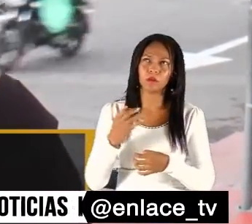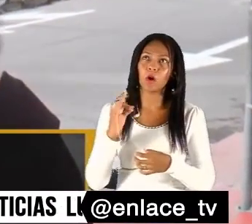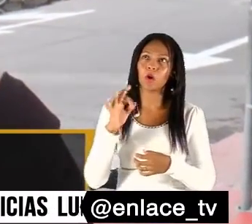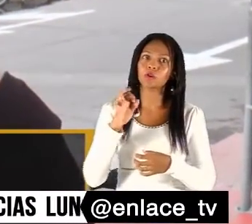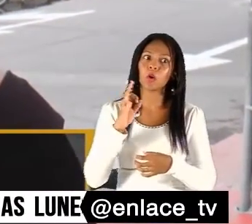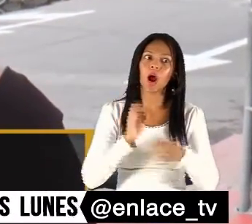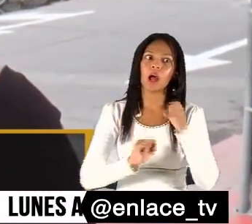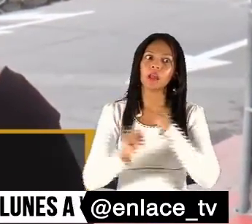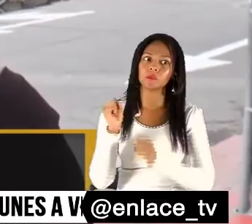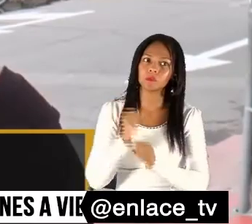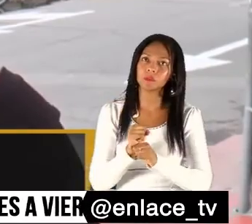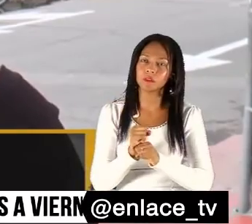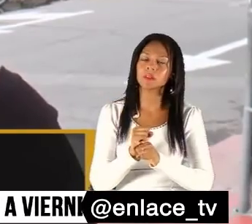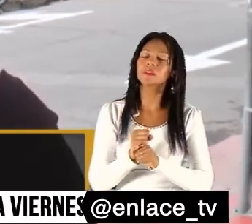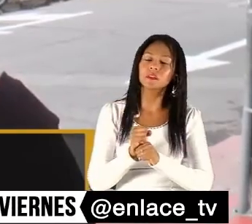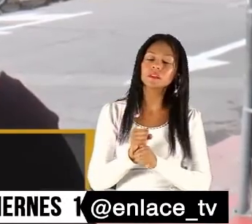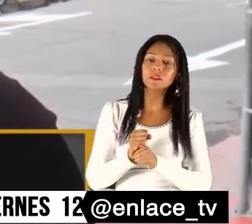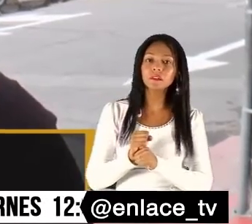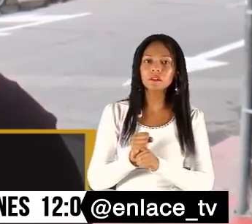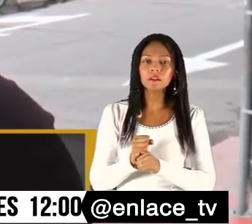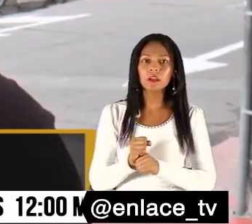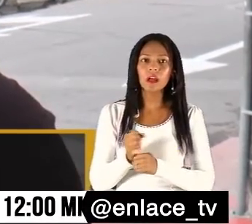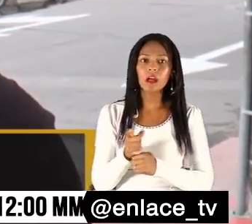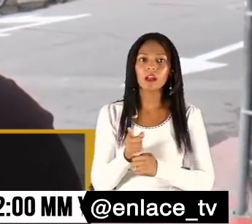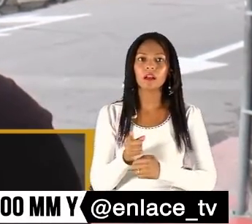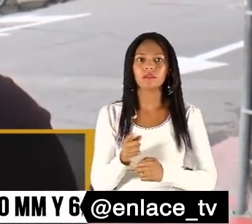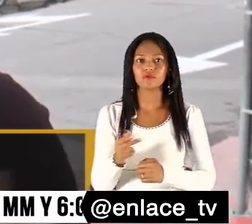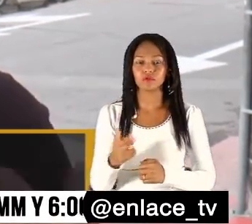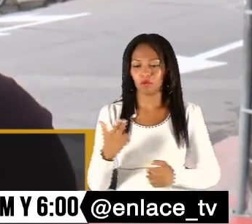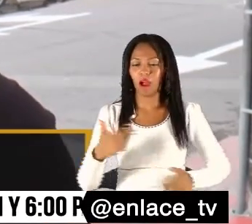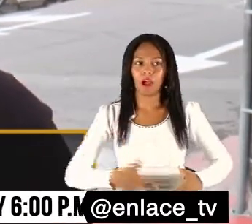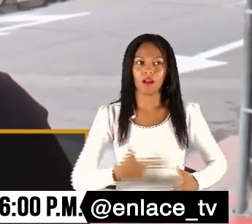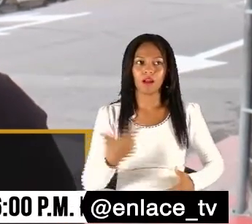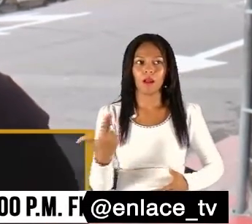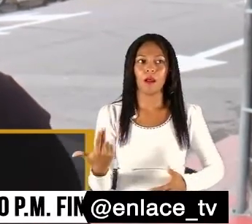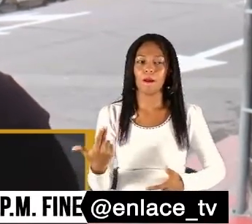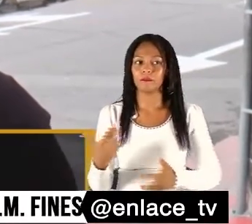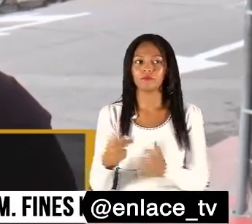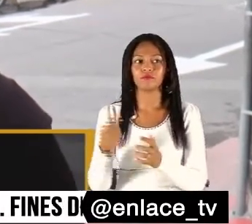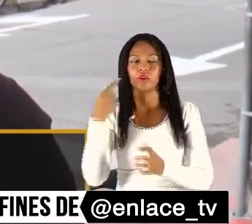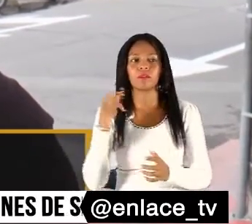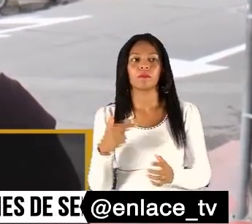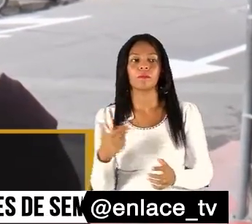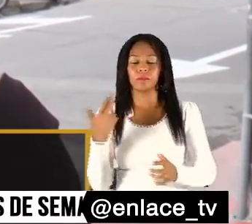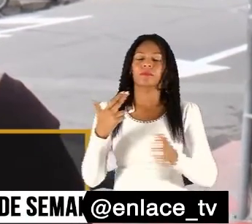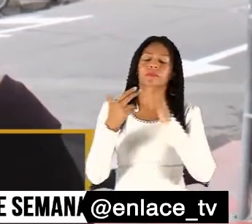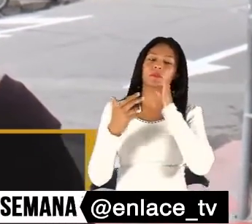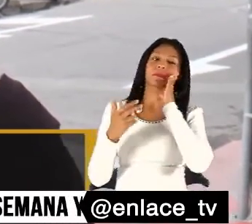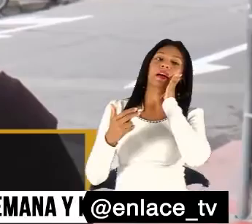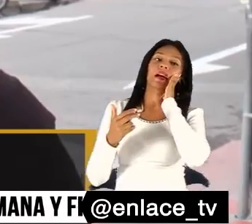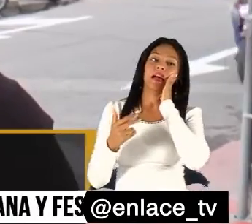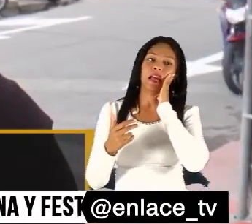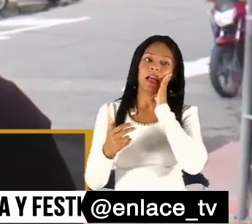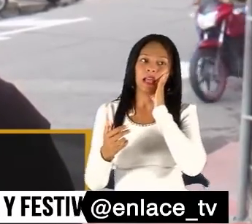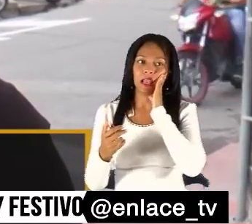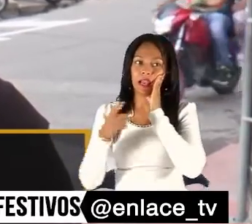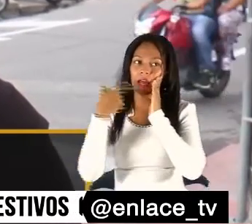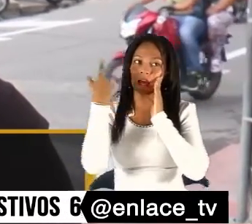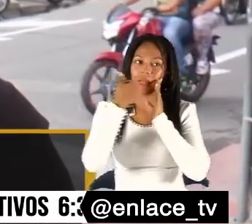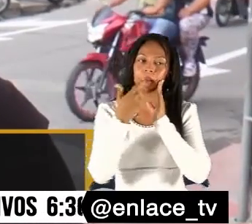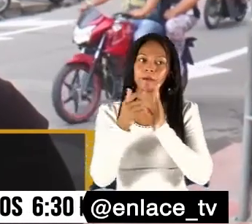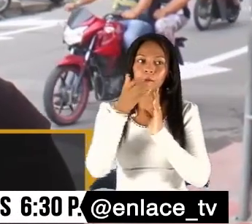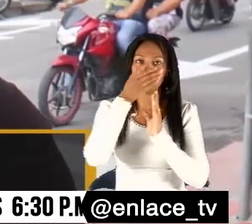Hace 8 años él estuvo limpiando un arma y sin querer accidentalmente se disparó la cara y